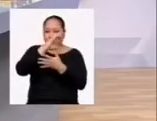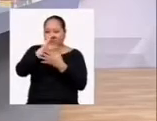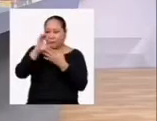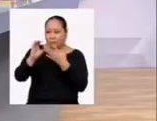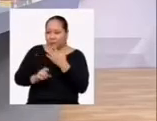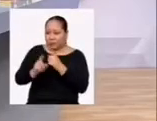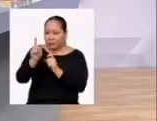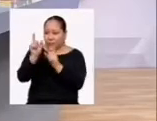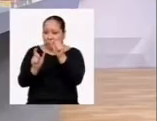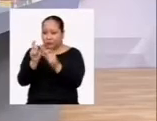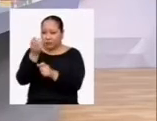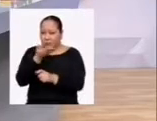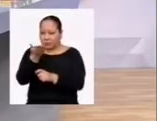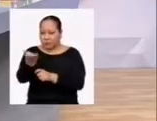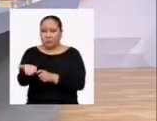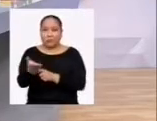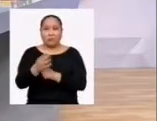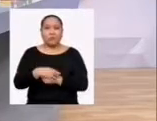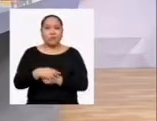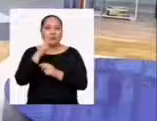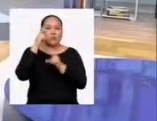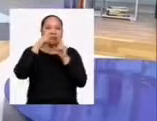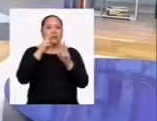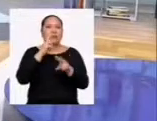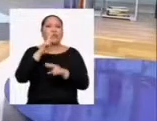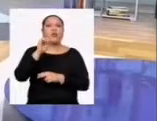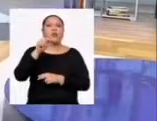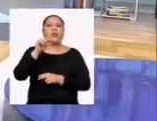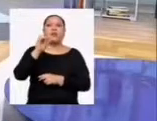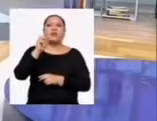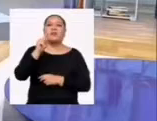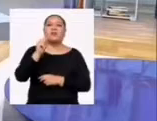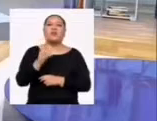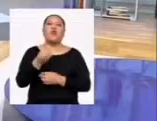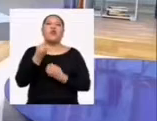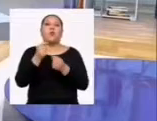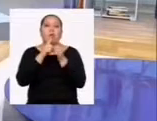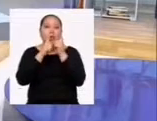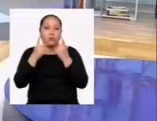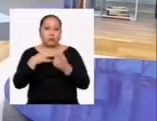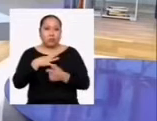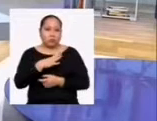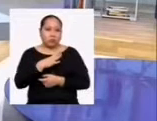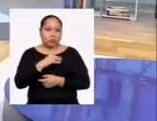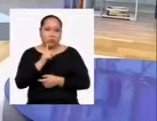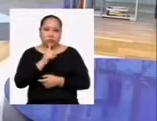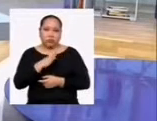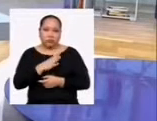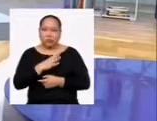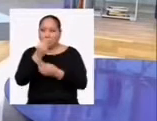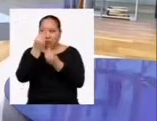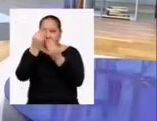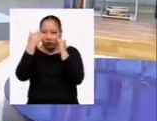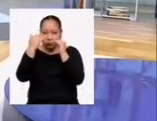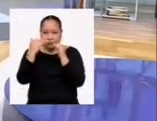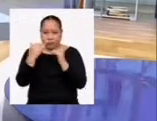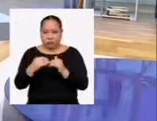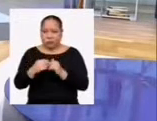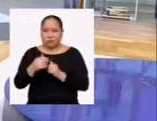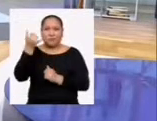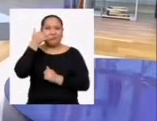de nuestro público, definir un registro. Muchos aspectos para tomar en cuenta. Mejor